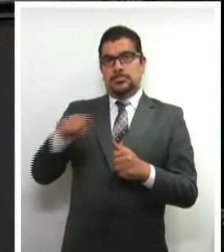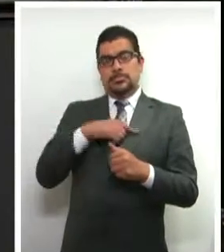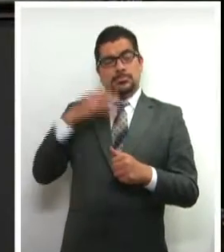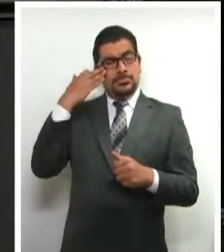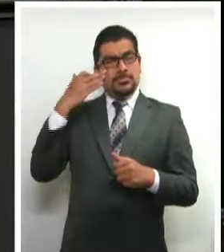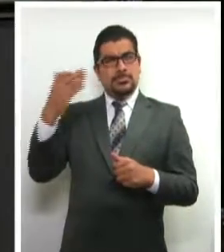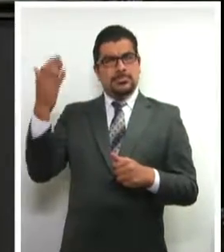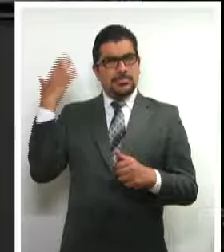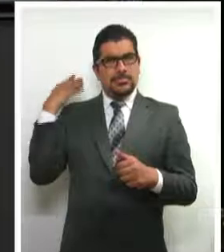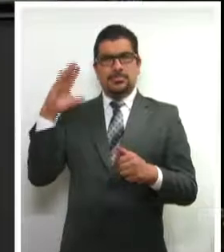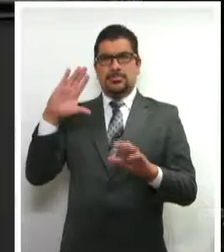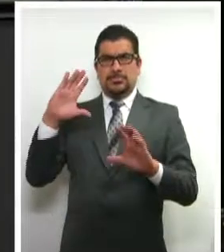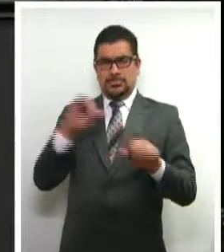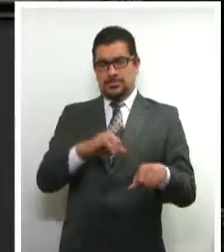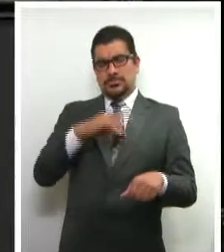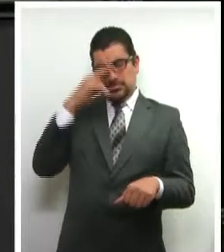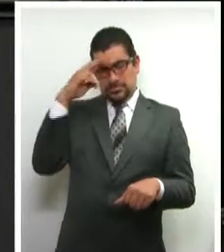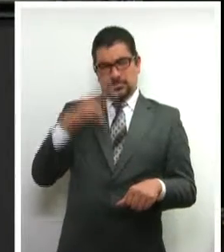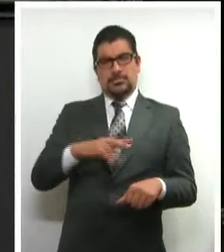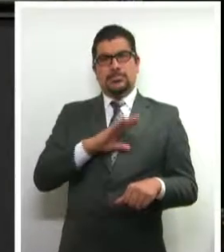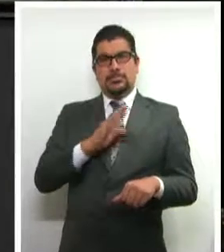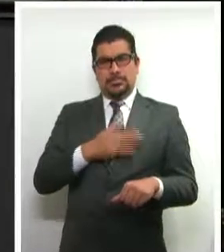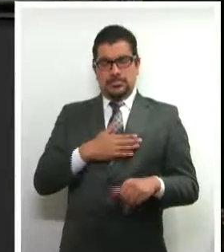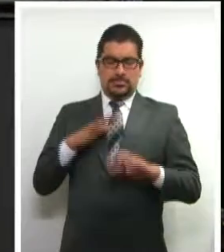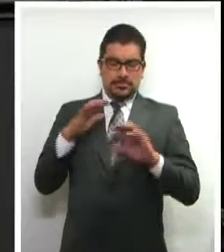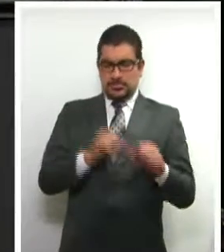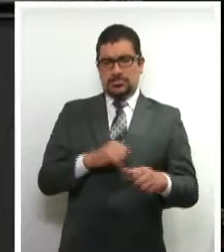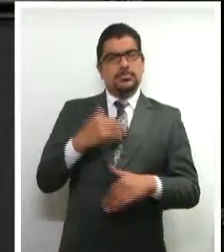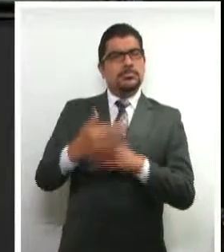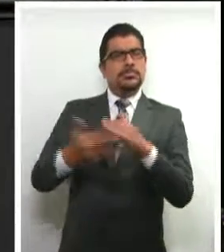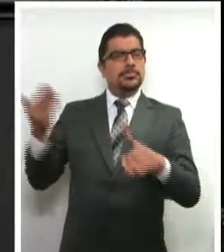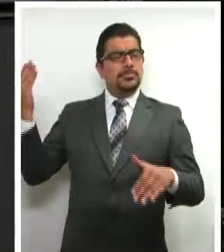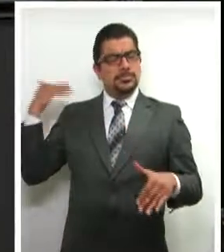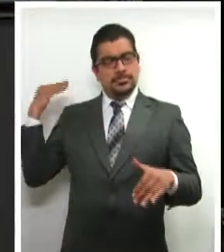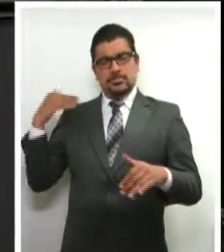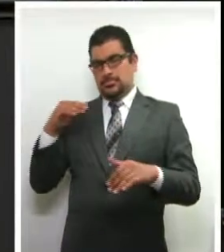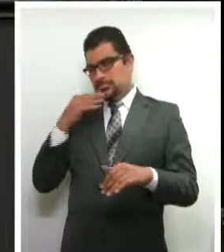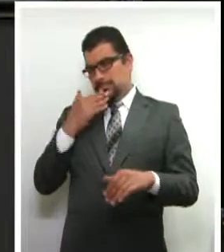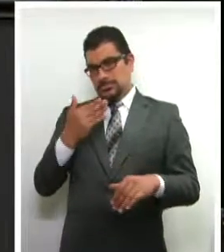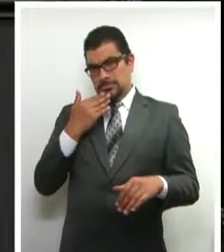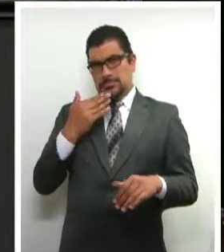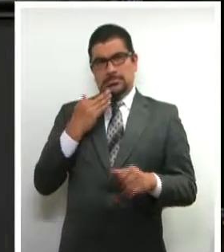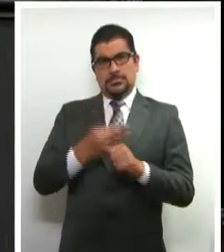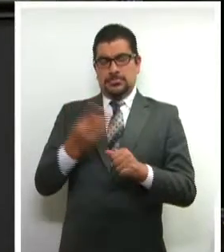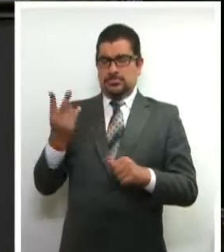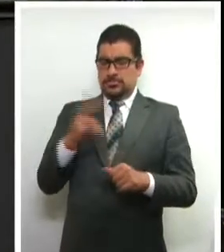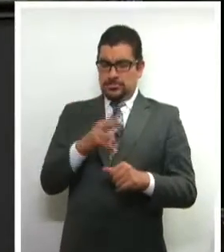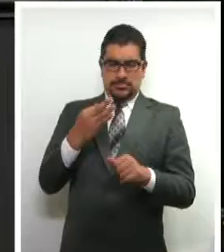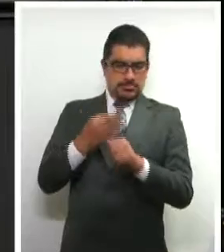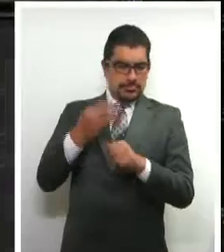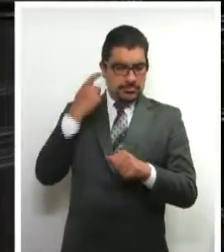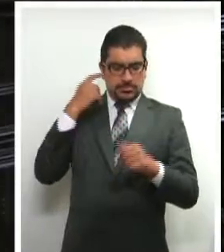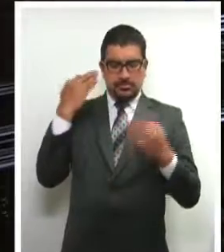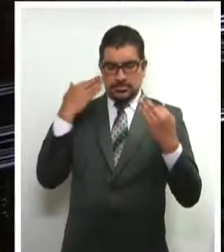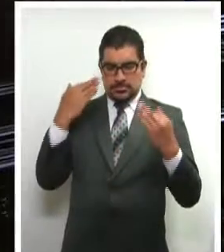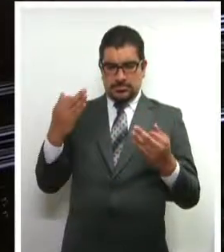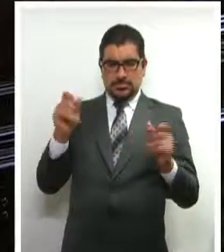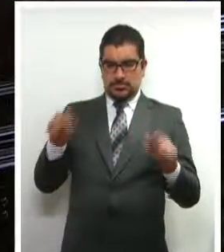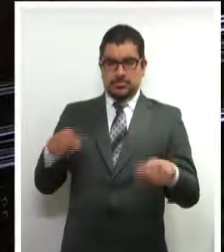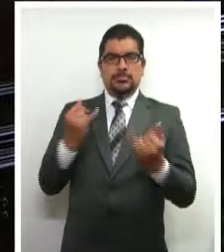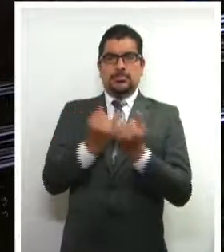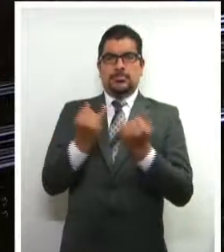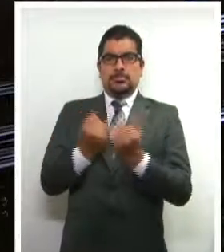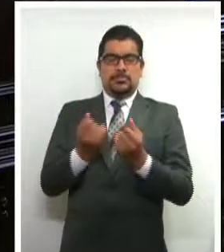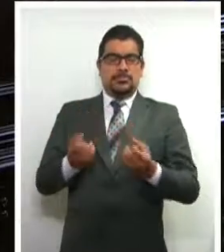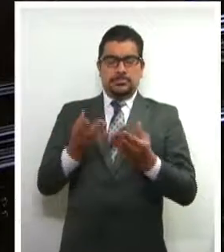tiempos en la colonia en México y su antecedente prehispánico, ya que, como lo hemos mencionado en ambos casos, estas sociedades fundan